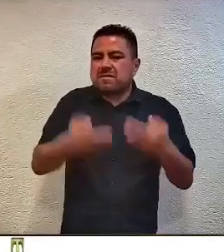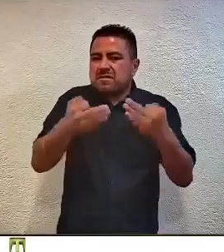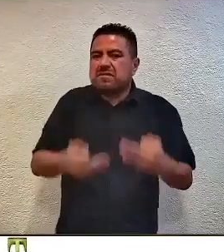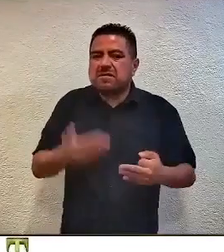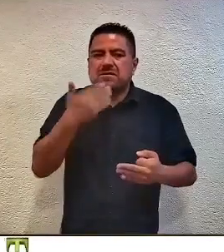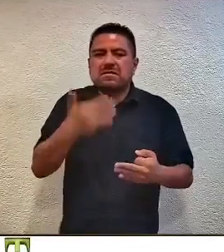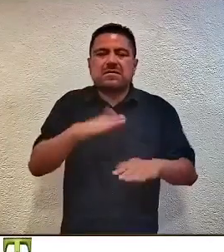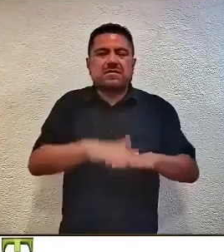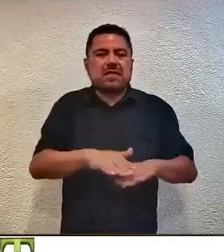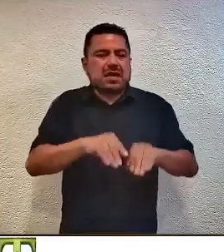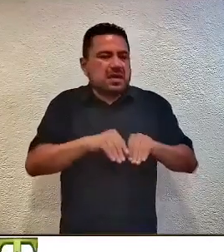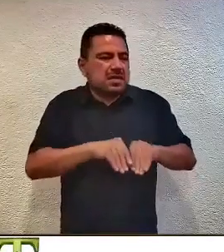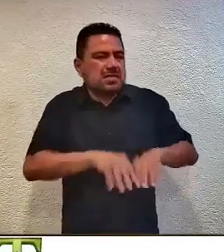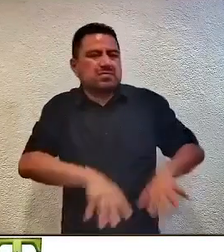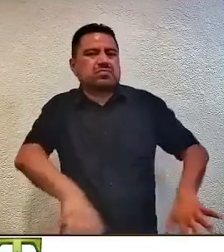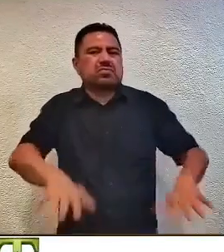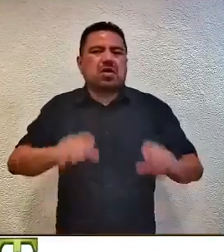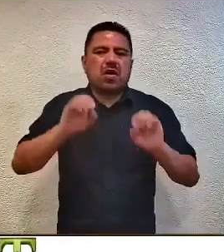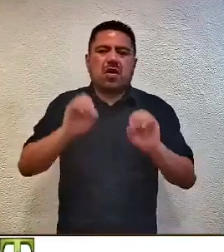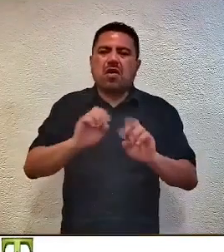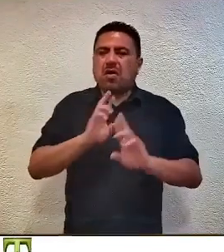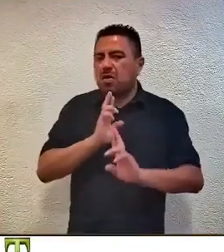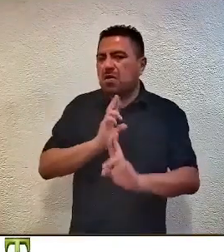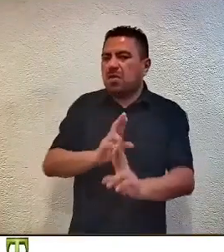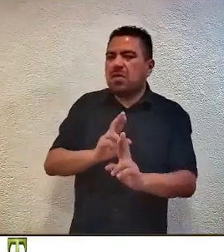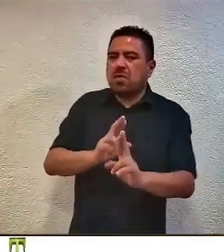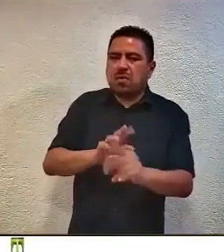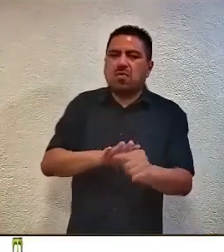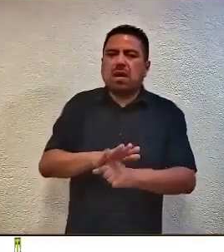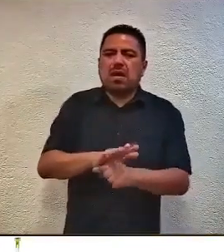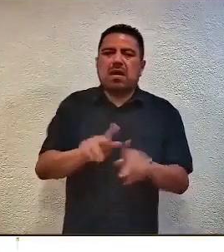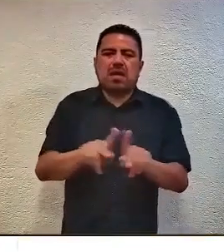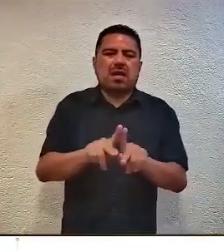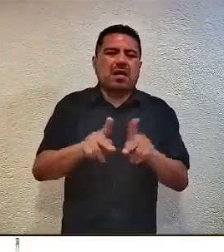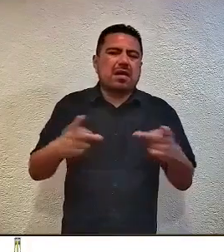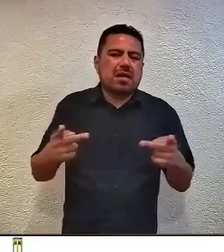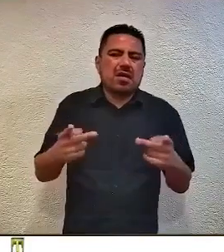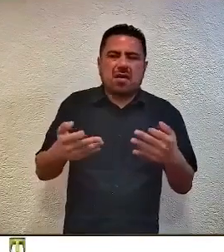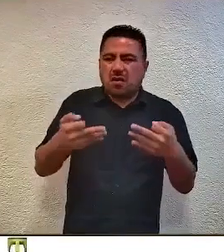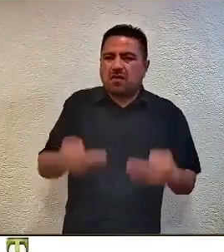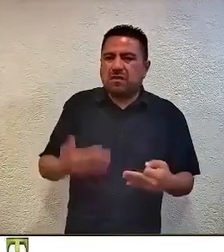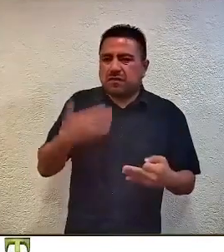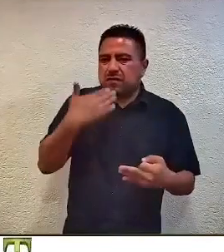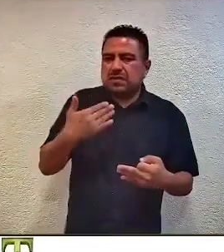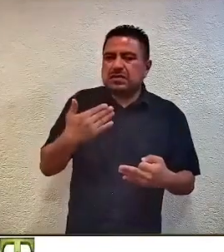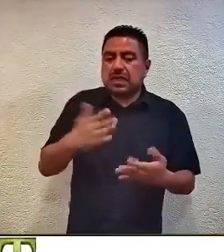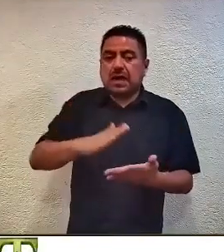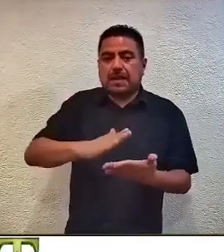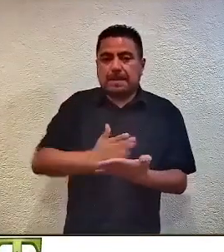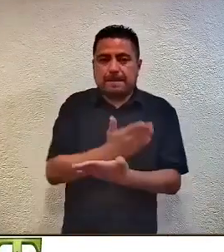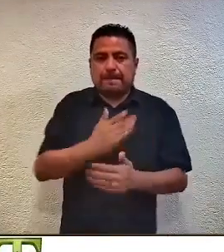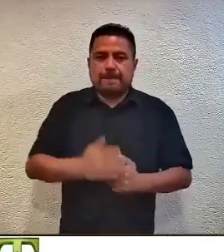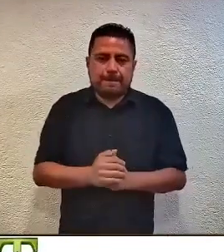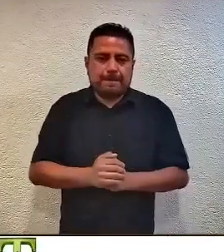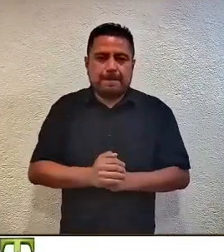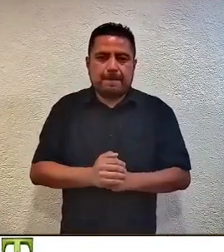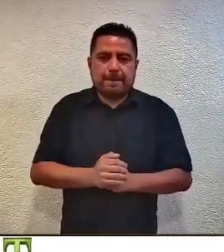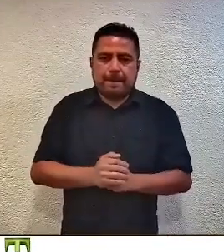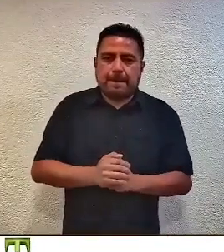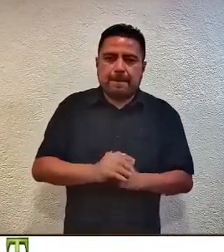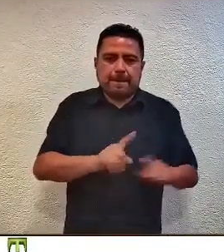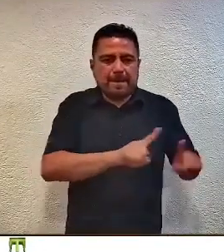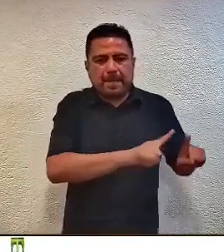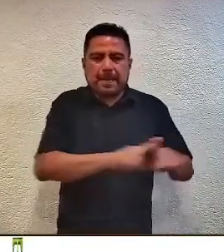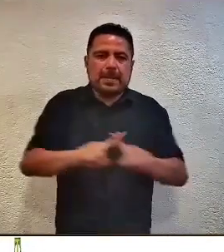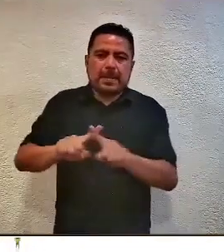publicación de los actos o resoluciones en los diarios o periódicos oficiales, además de que en varios